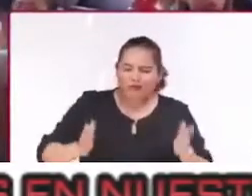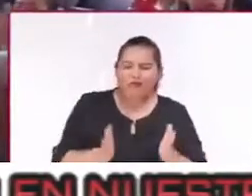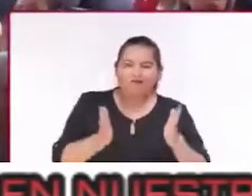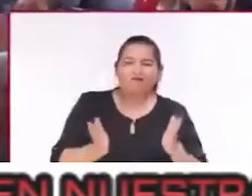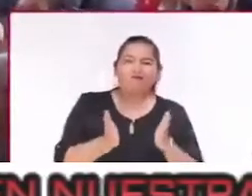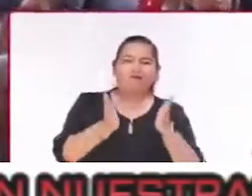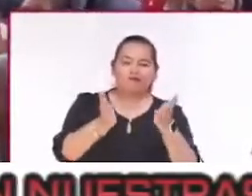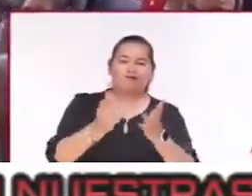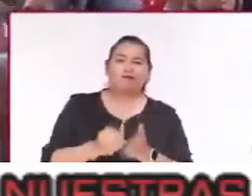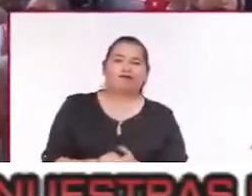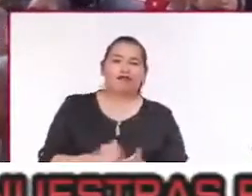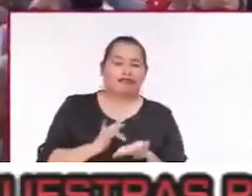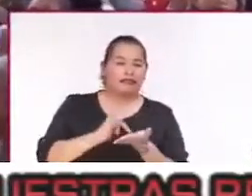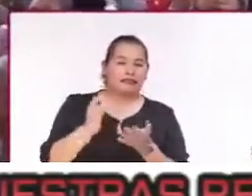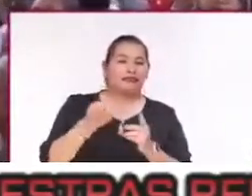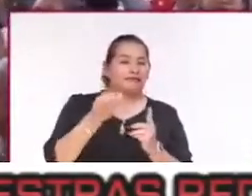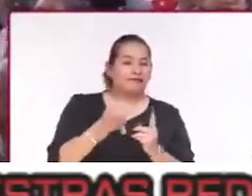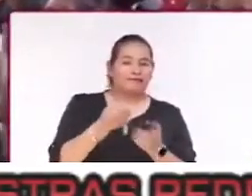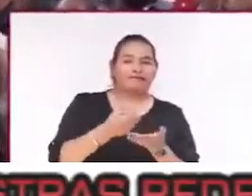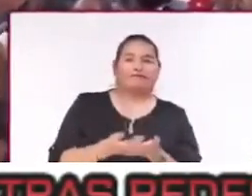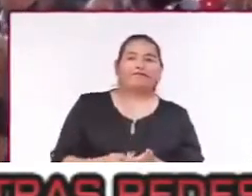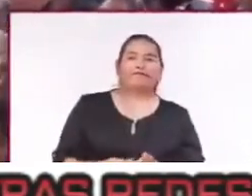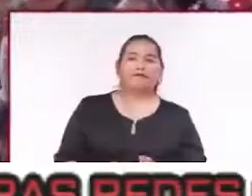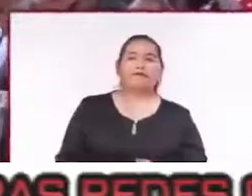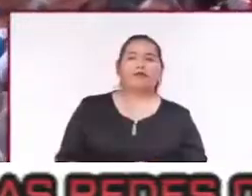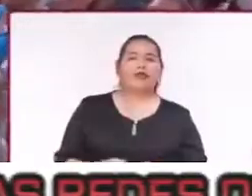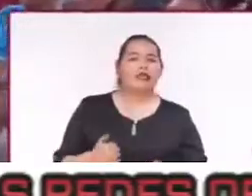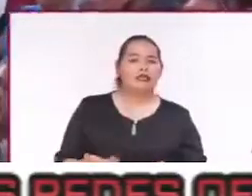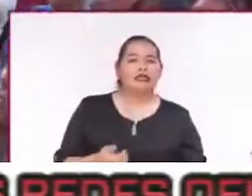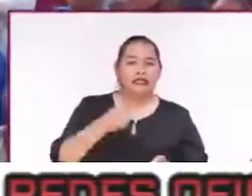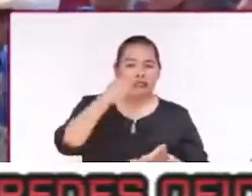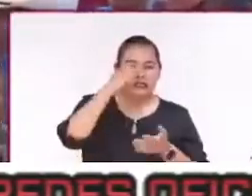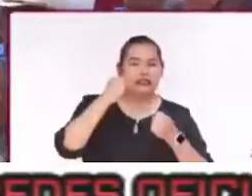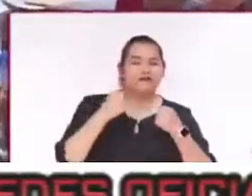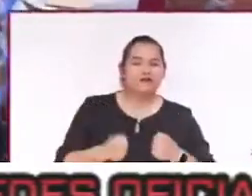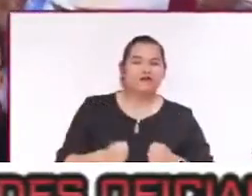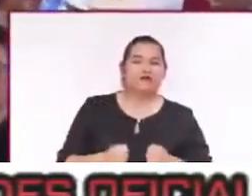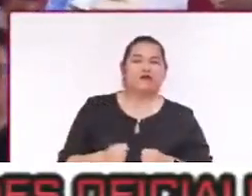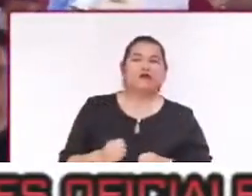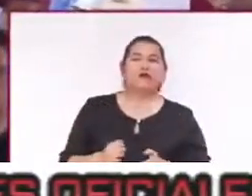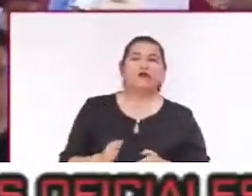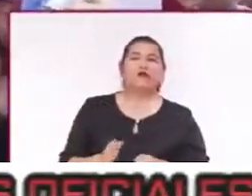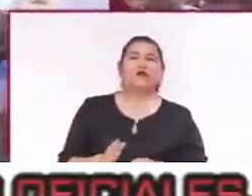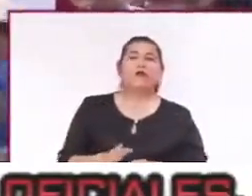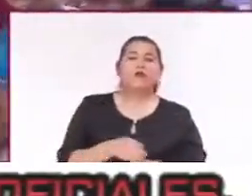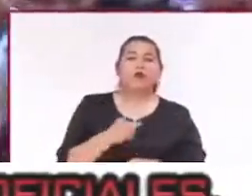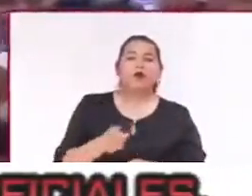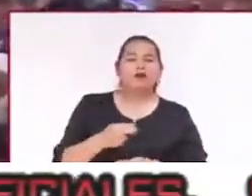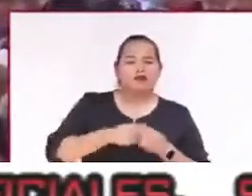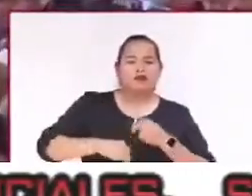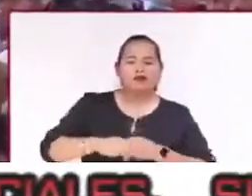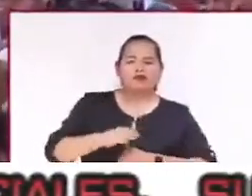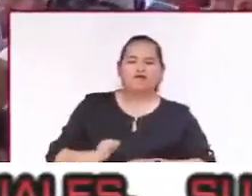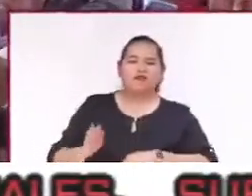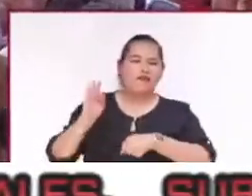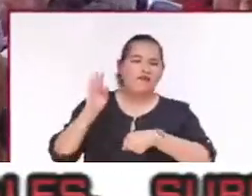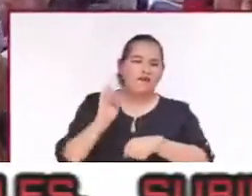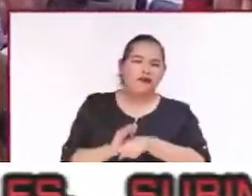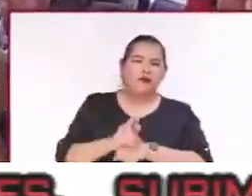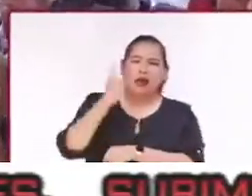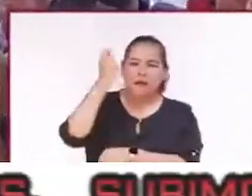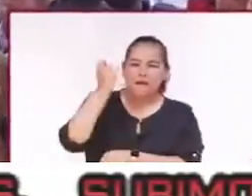Y por convicción, porque creemos que así debe ser, defendemos la pensión universal adulto